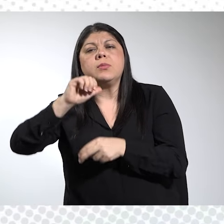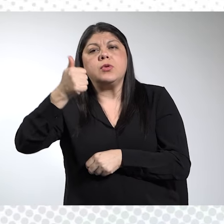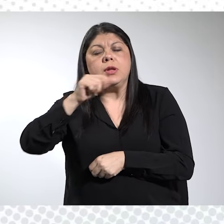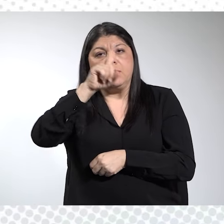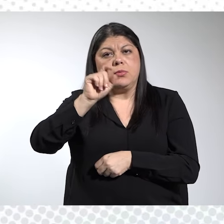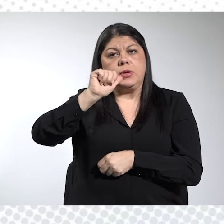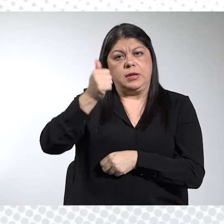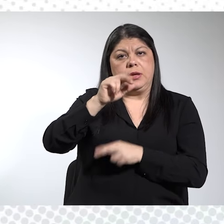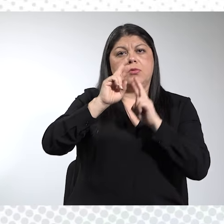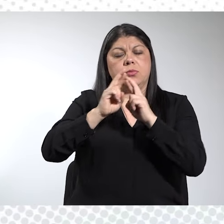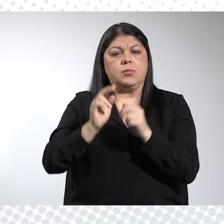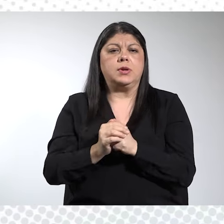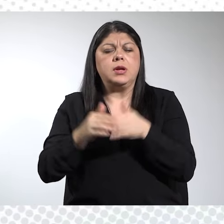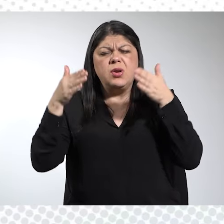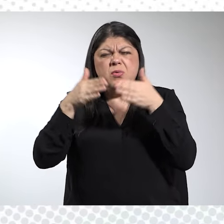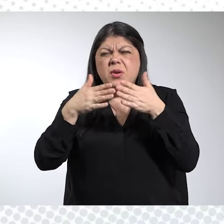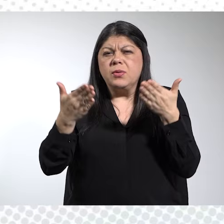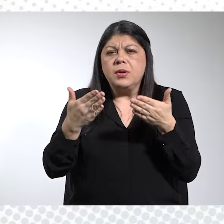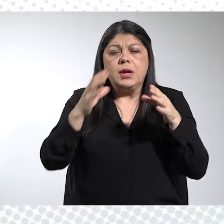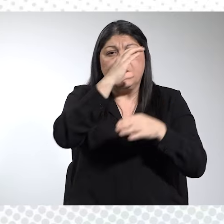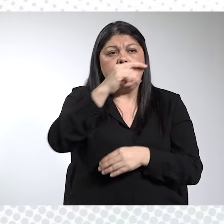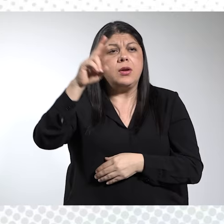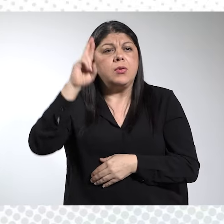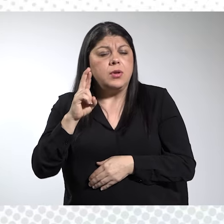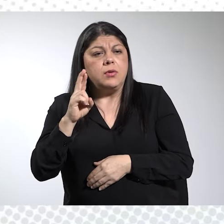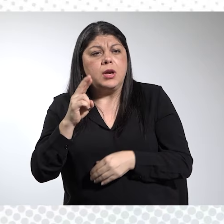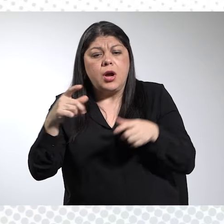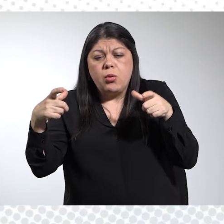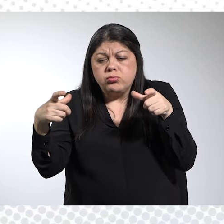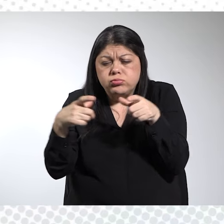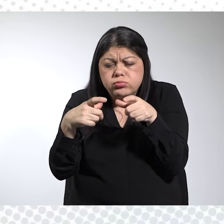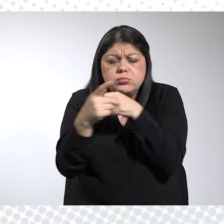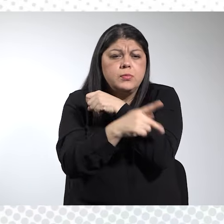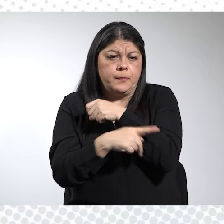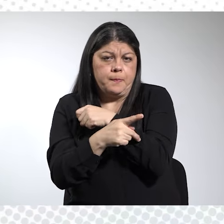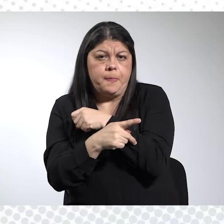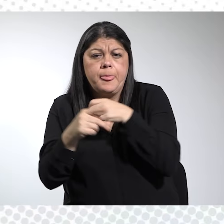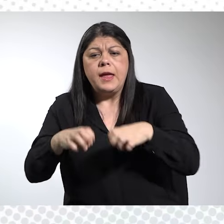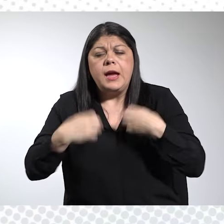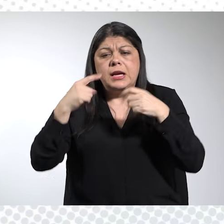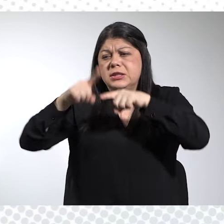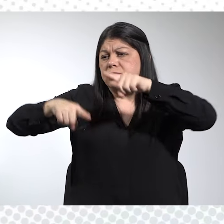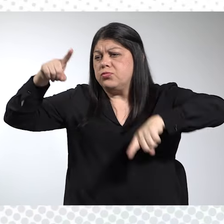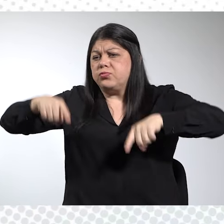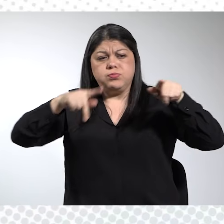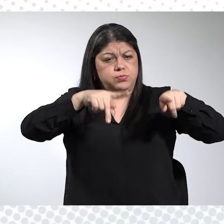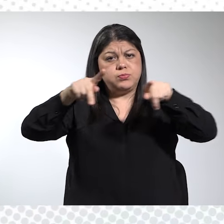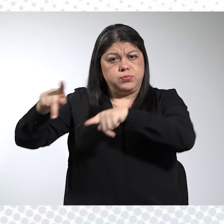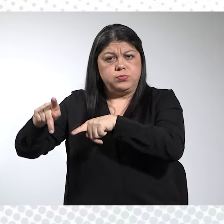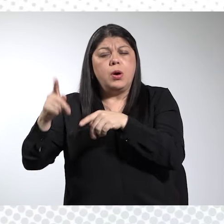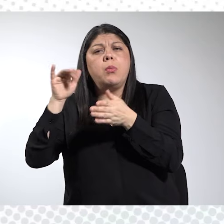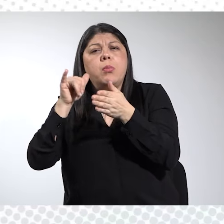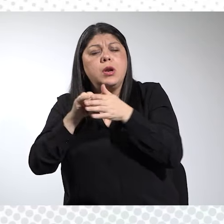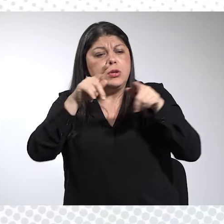10 preguntas, 10 respuestas, enfocándonos en que Costa Rica, a pesar de que somos tan chiquiticos, ¿verdad? Es muy diversa y